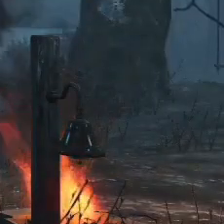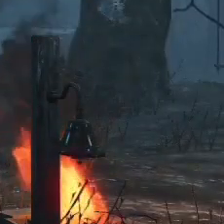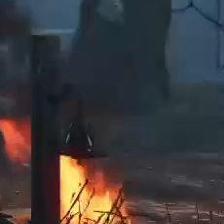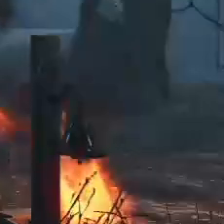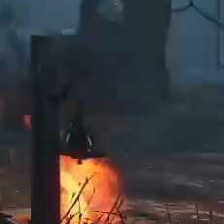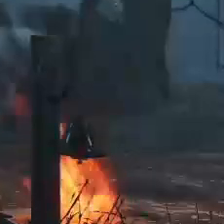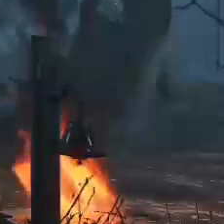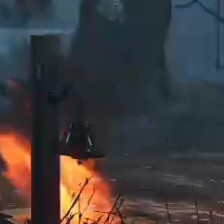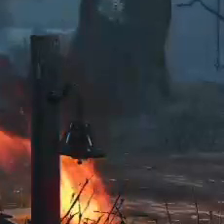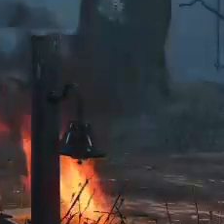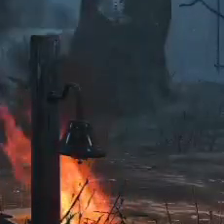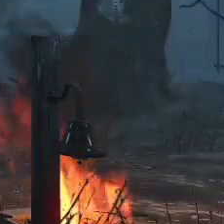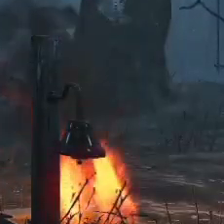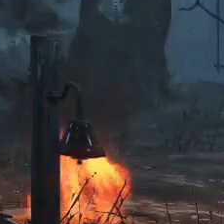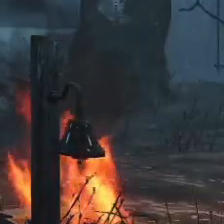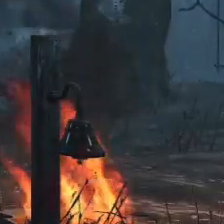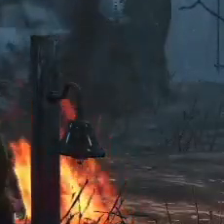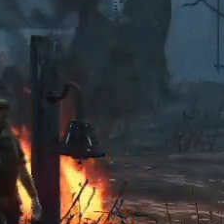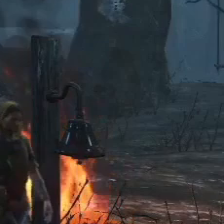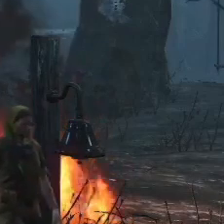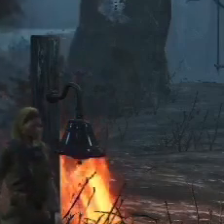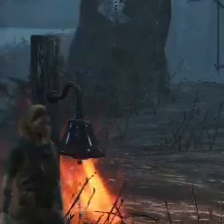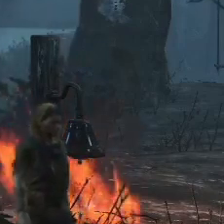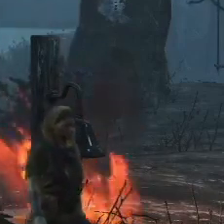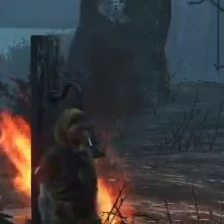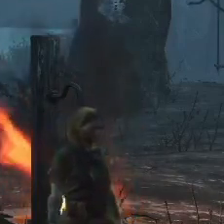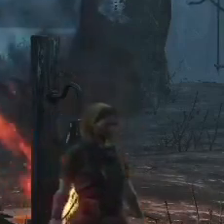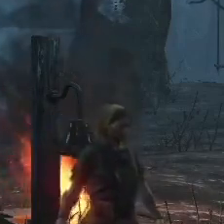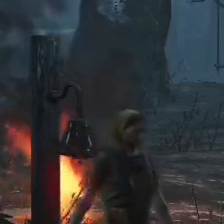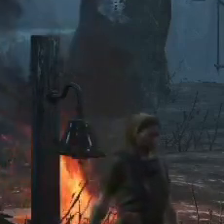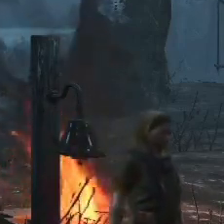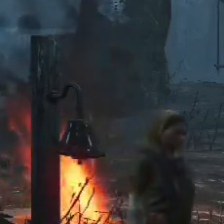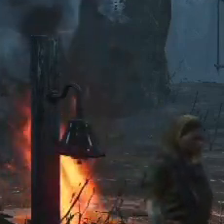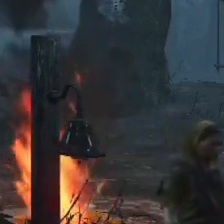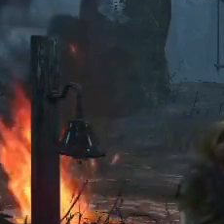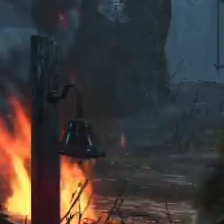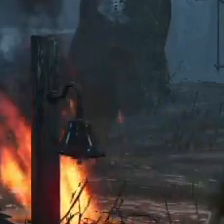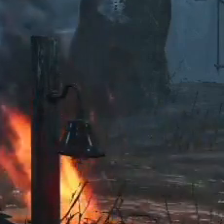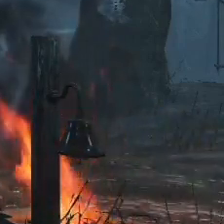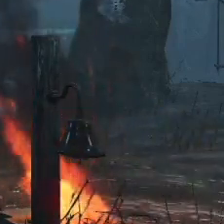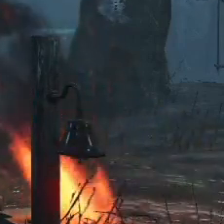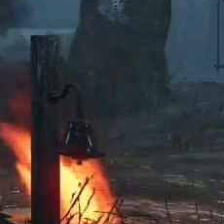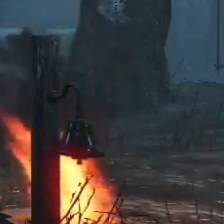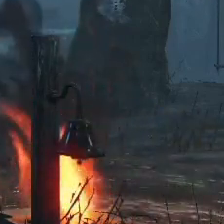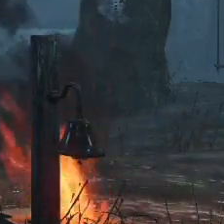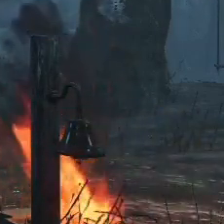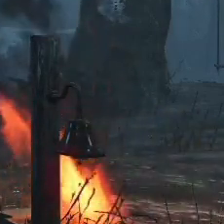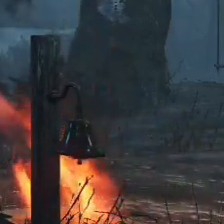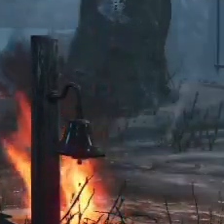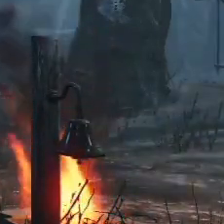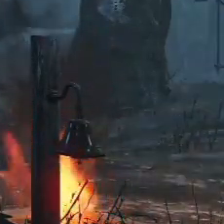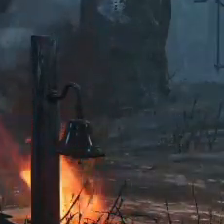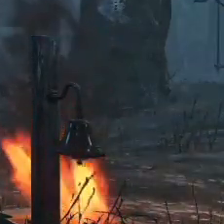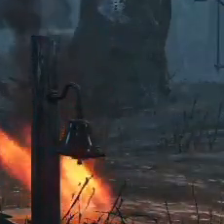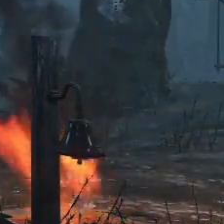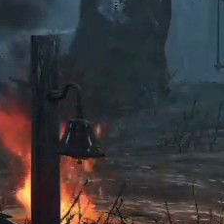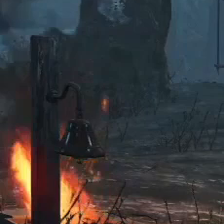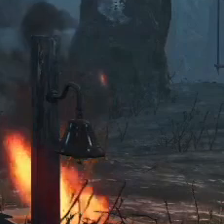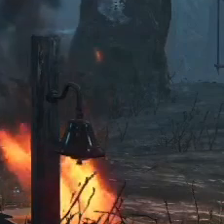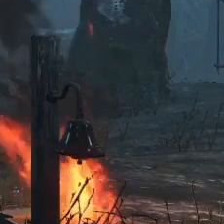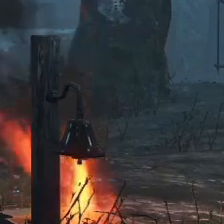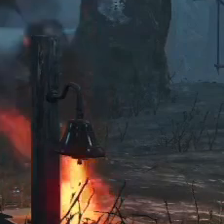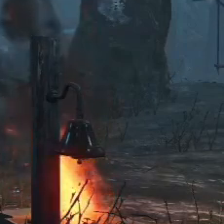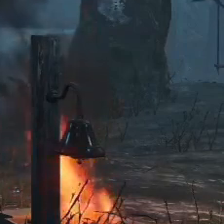saludos a todos mis amigos bienvenidos nuevamente a este canal en el vídeo del día de hoy señores seguramente sea un vídeo bastante